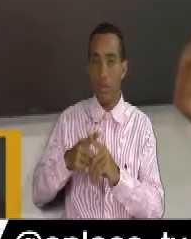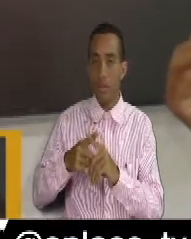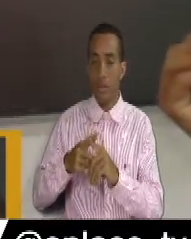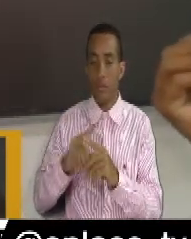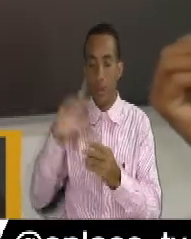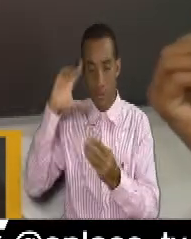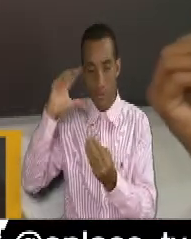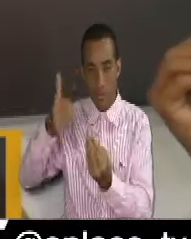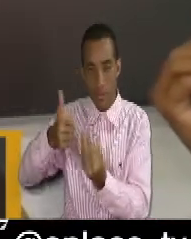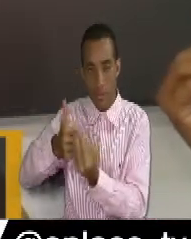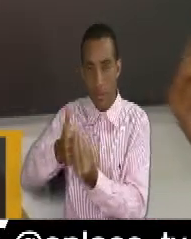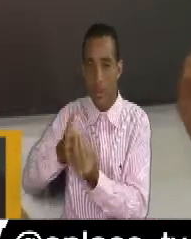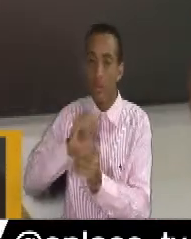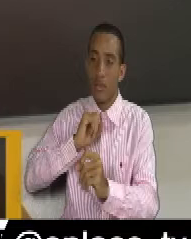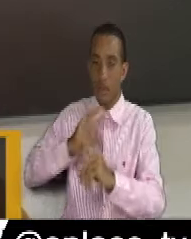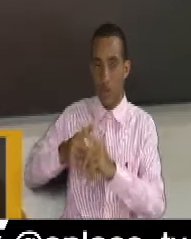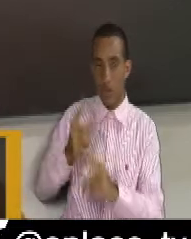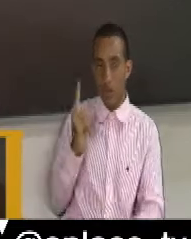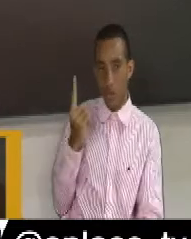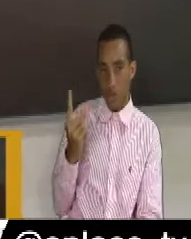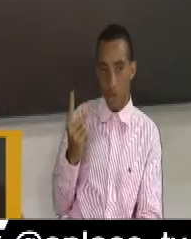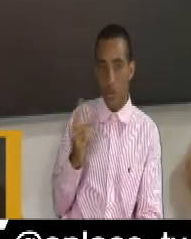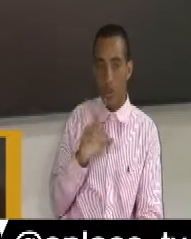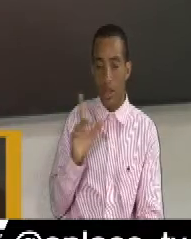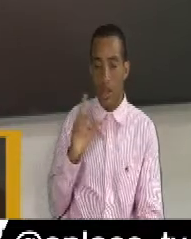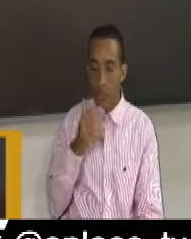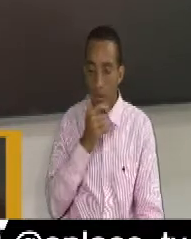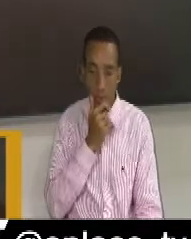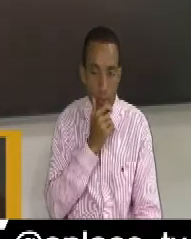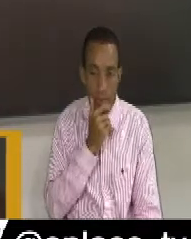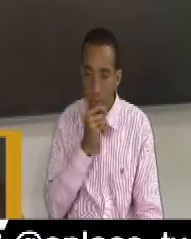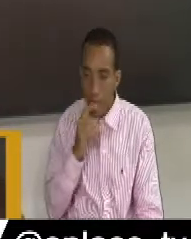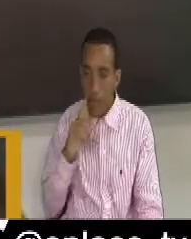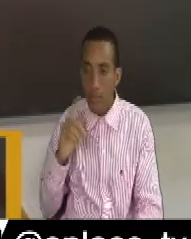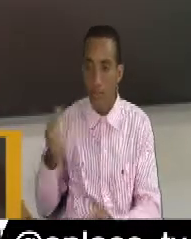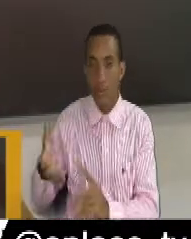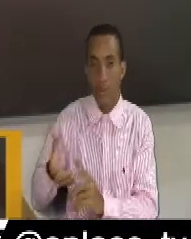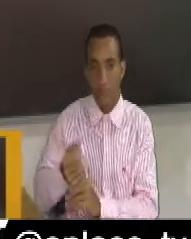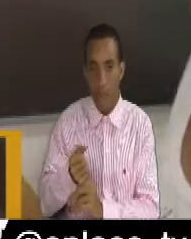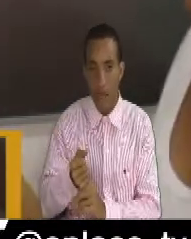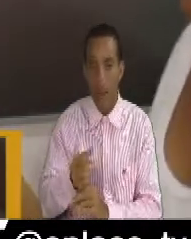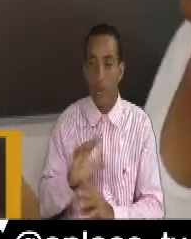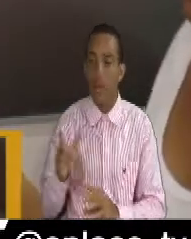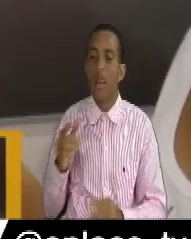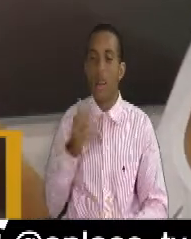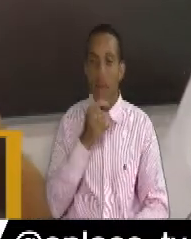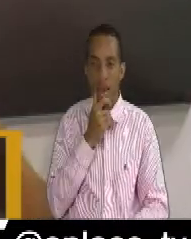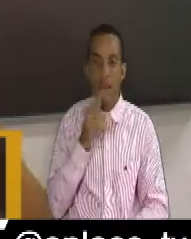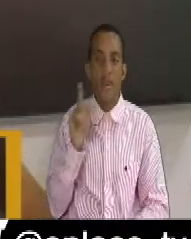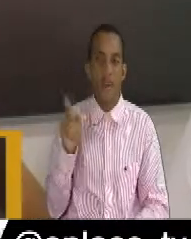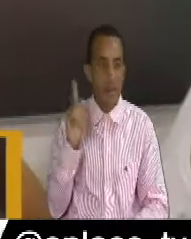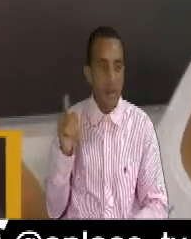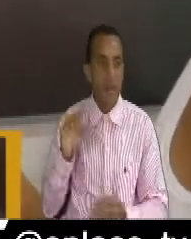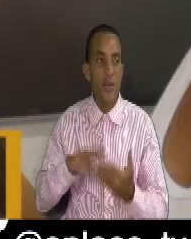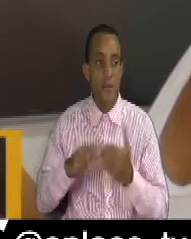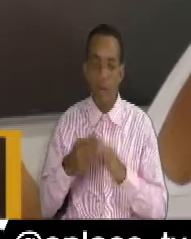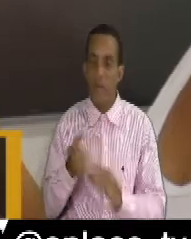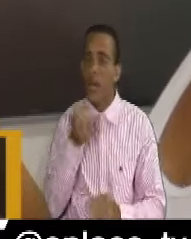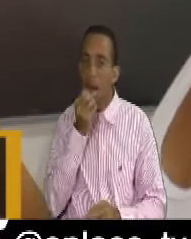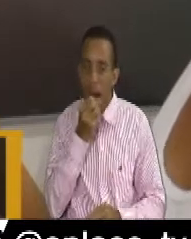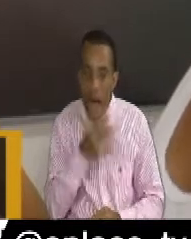paramilitar, dieron como resultado que dentro de sus presunciones dieran que la comunidad fue que denunció esa